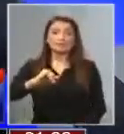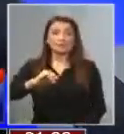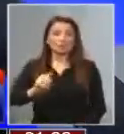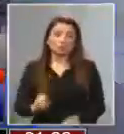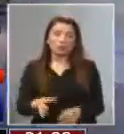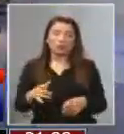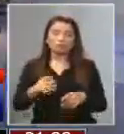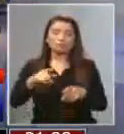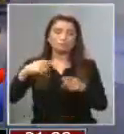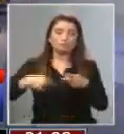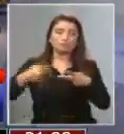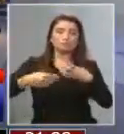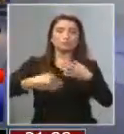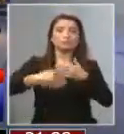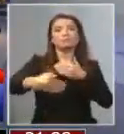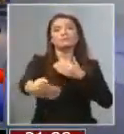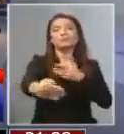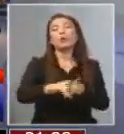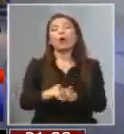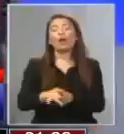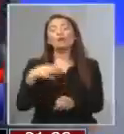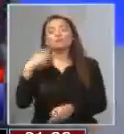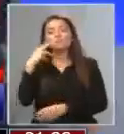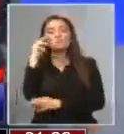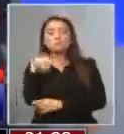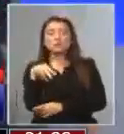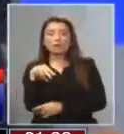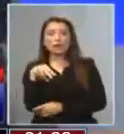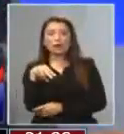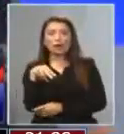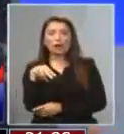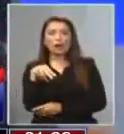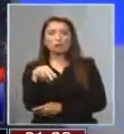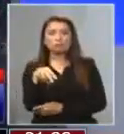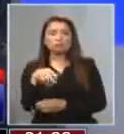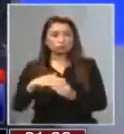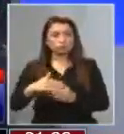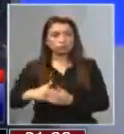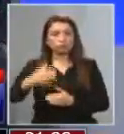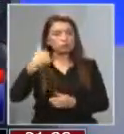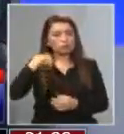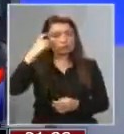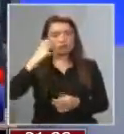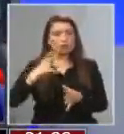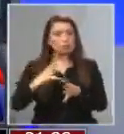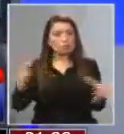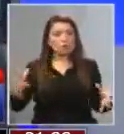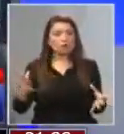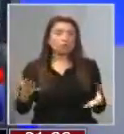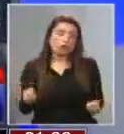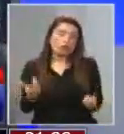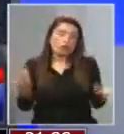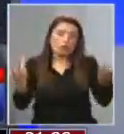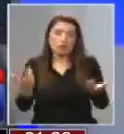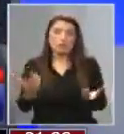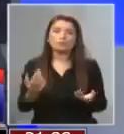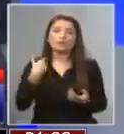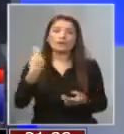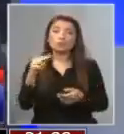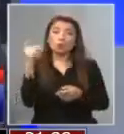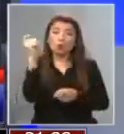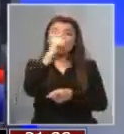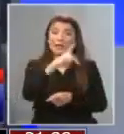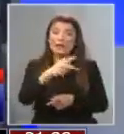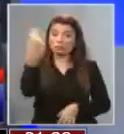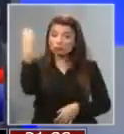claro. Todavía falta un paso. Uno lo mira y... Yo creo que es bastante obvio que su propia complejidad es una